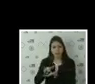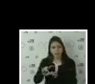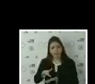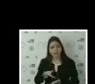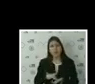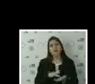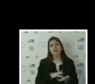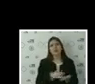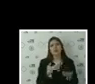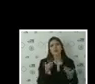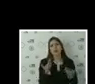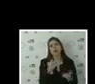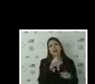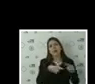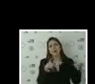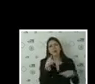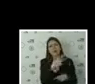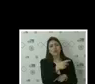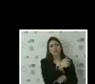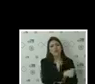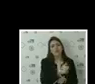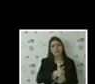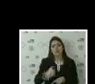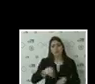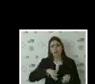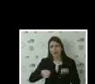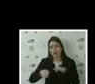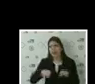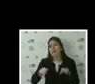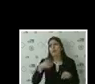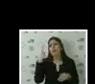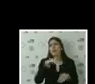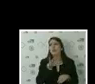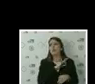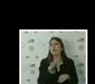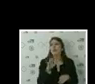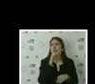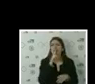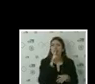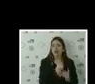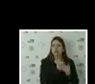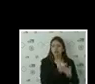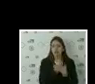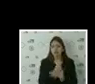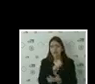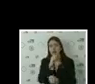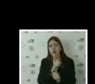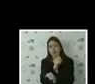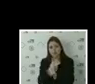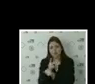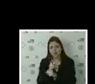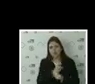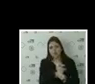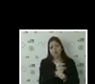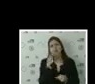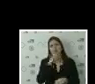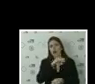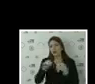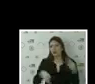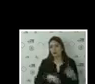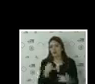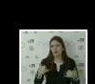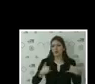el ámbito de sus atribuciones, para que podamos contar con mayores oportunidades para las y